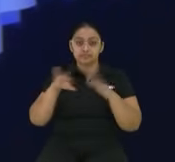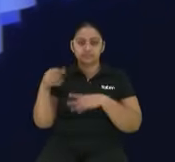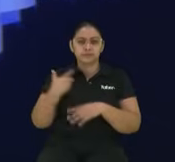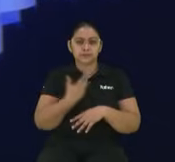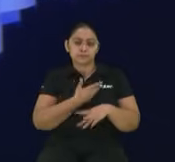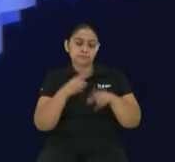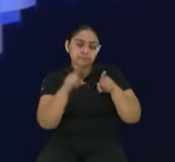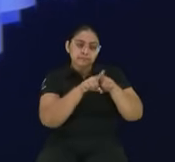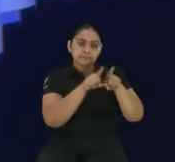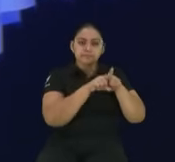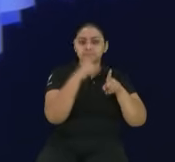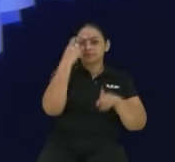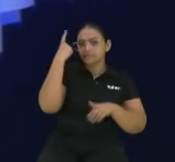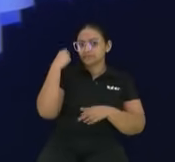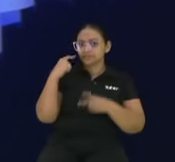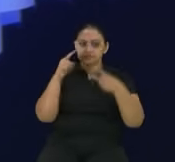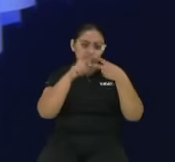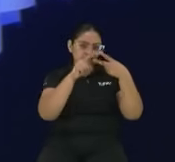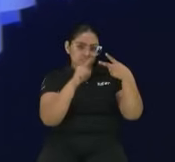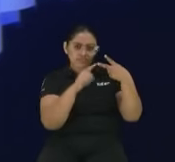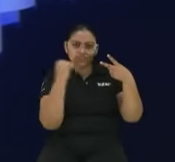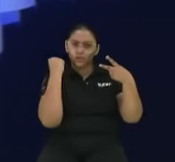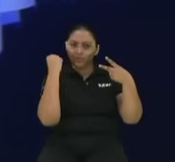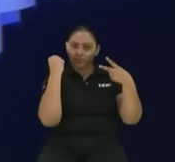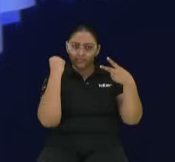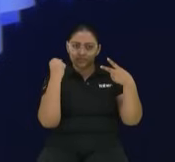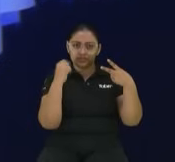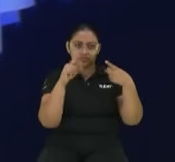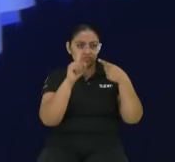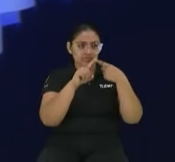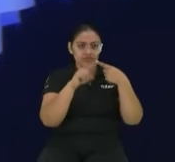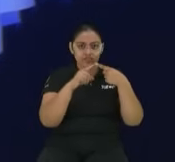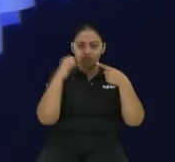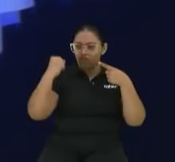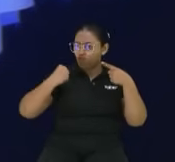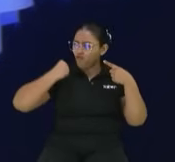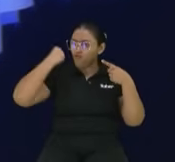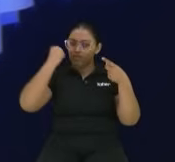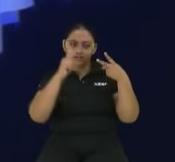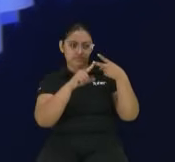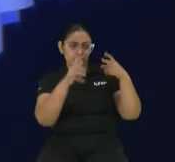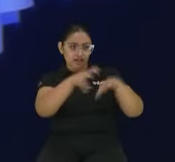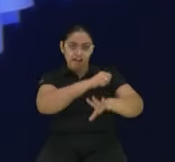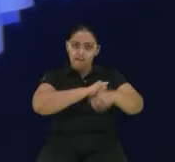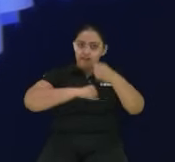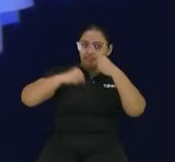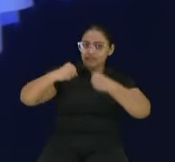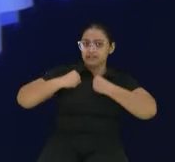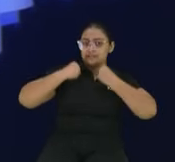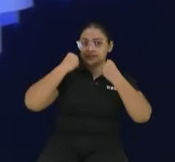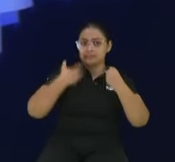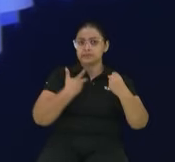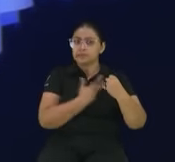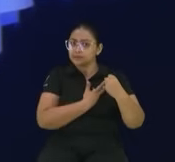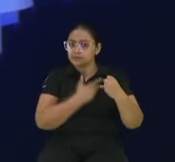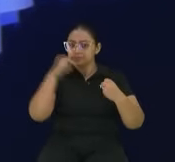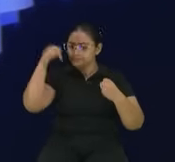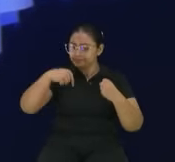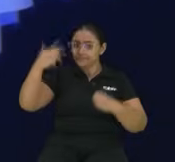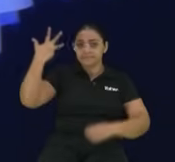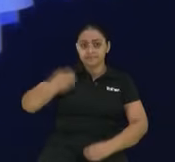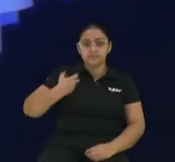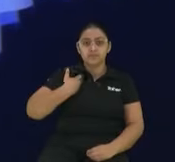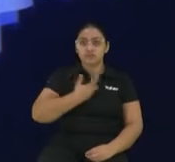recordar que hay dos ingredientes indispensables para todo cristiano la fortaleza y la valentía y que si a partir del día de hoy nosotros nos